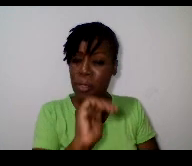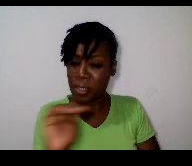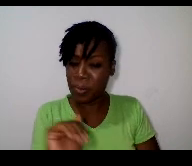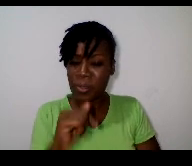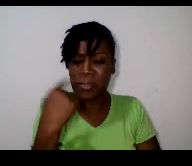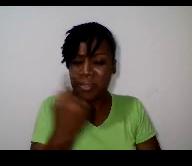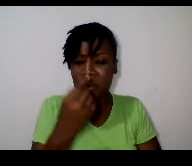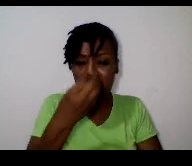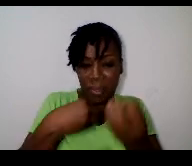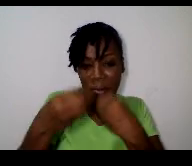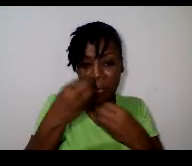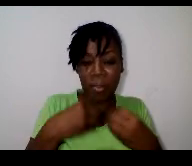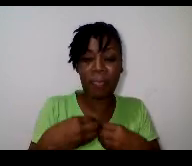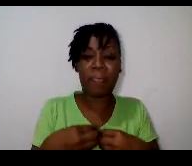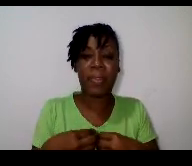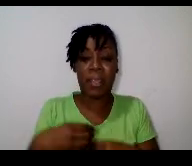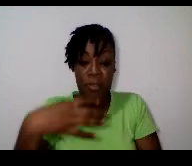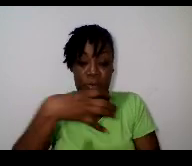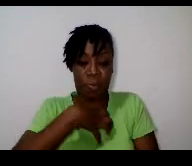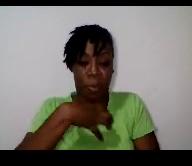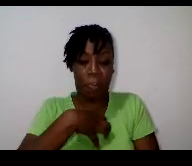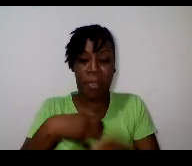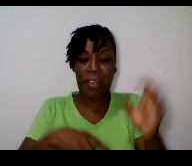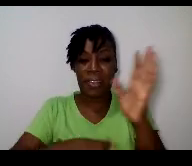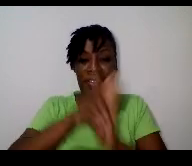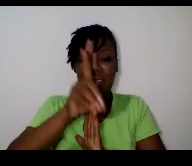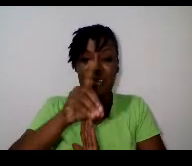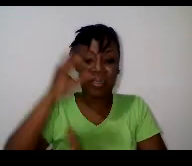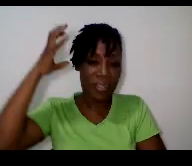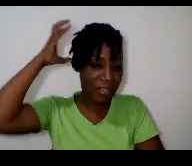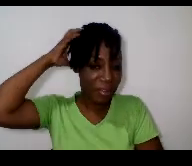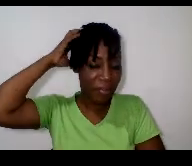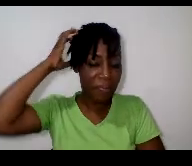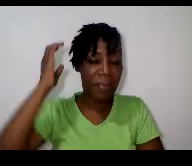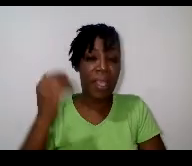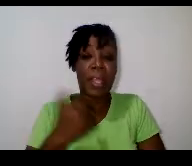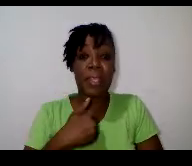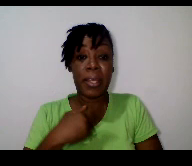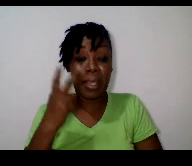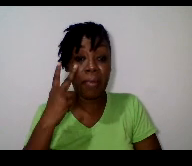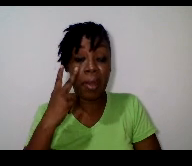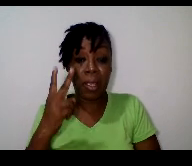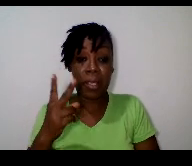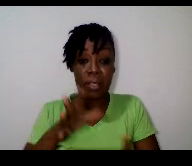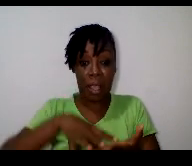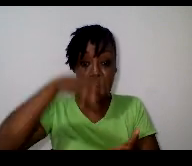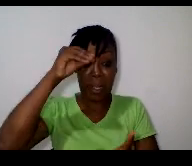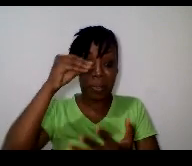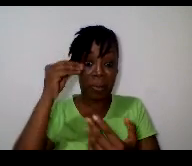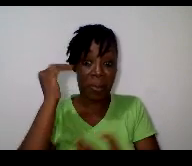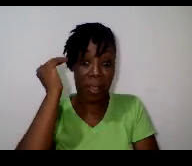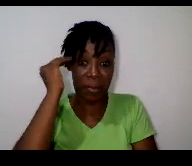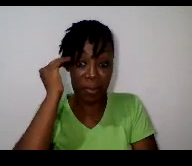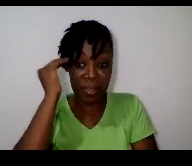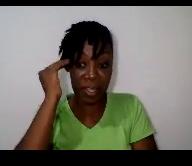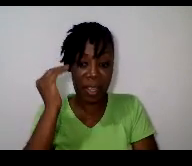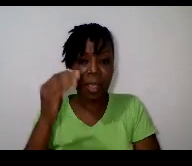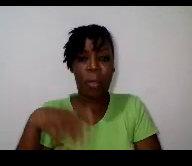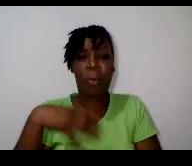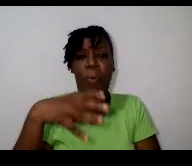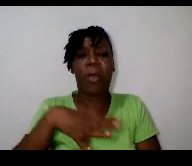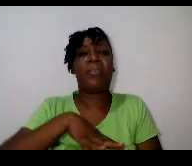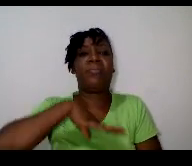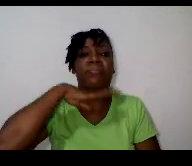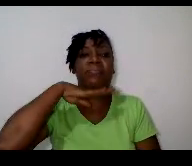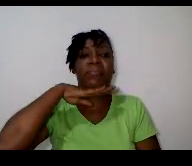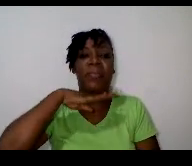normal, tiene que ver con lo propio del desarrollo de su cerebro y tiene que ver con que están aprendiendo a conocer un poquito cuándo están satisfechos y cuándo no están